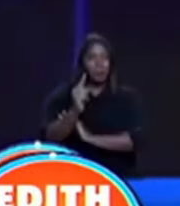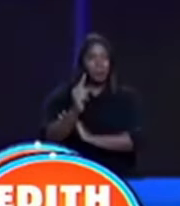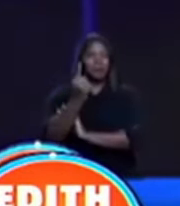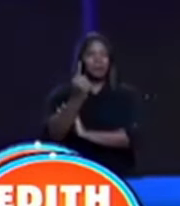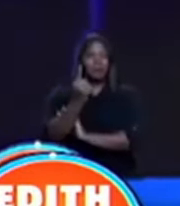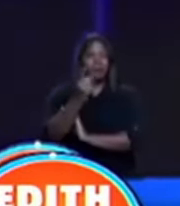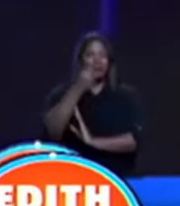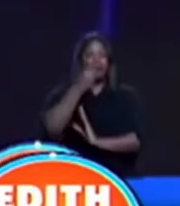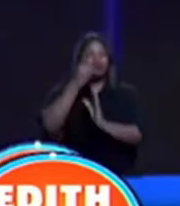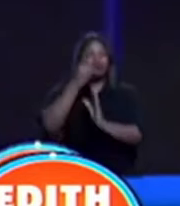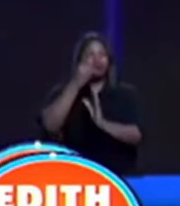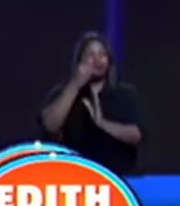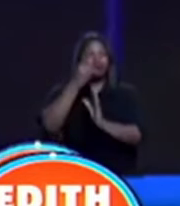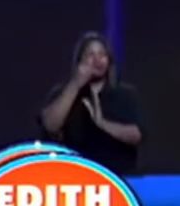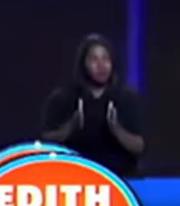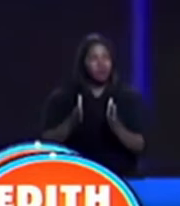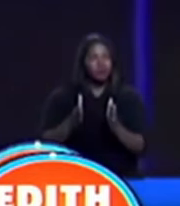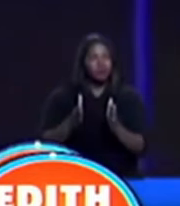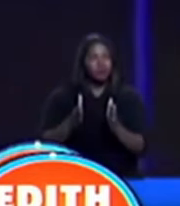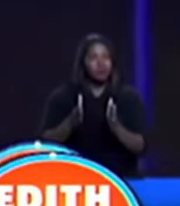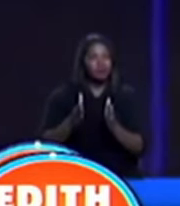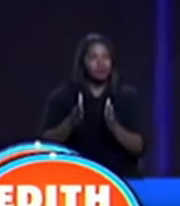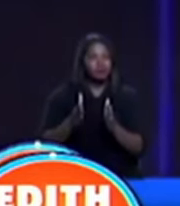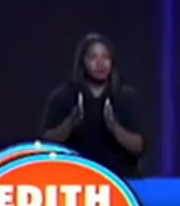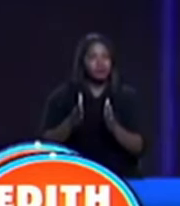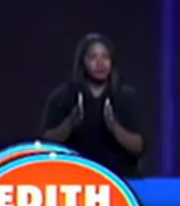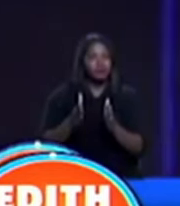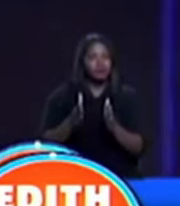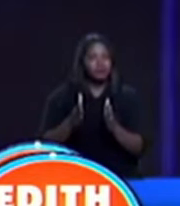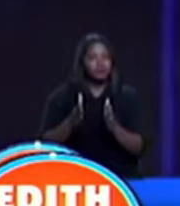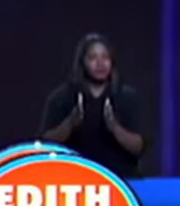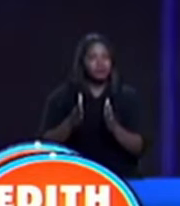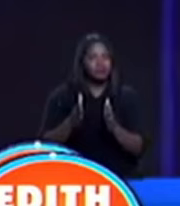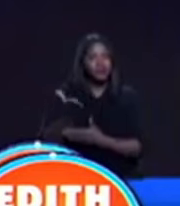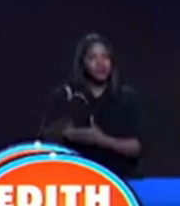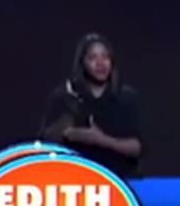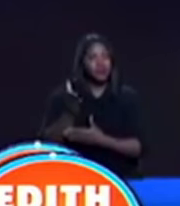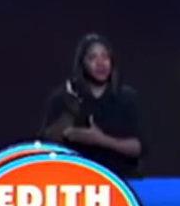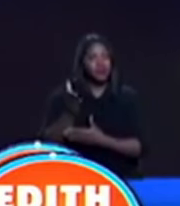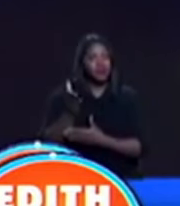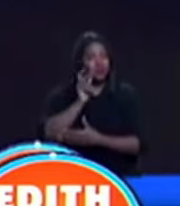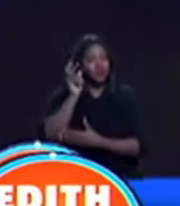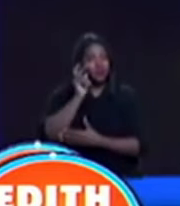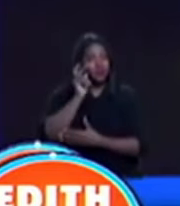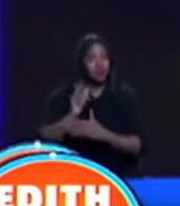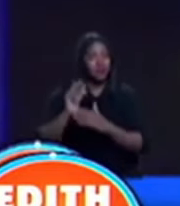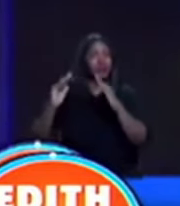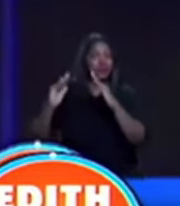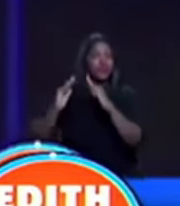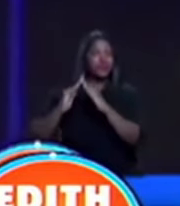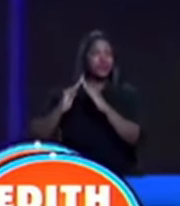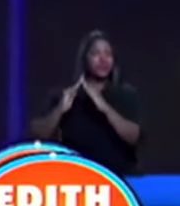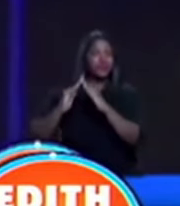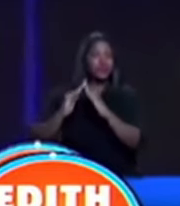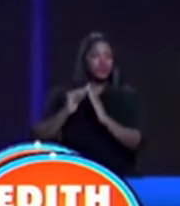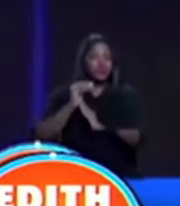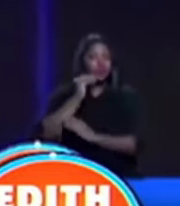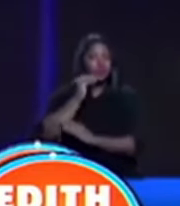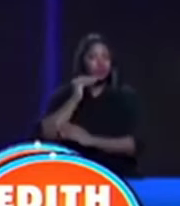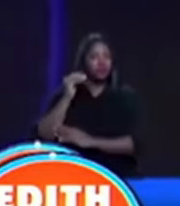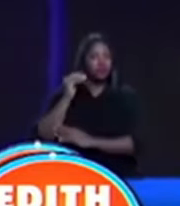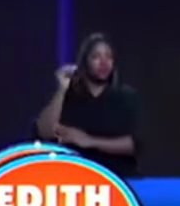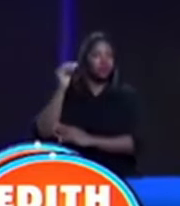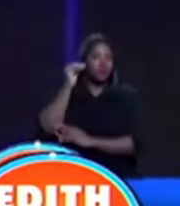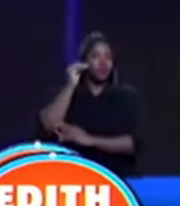dominicano. Y en ese contexto, ustedes que me escuchan desde su casa, desde su hogar,